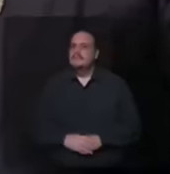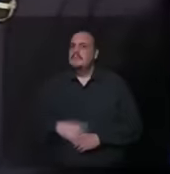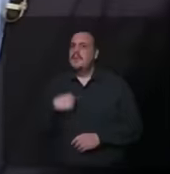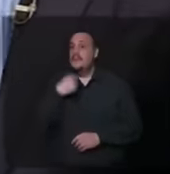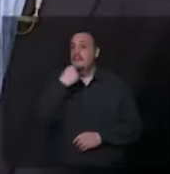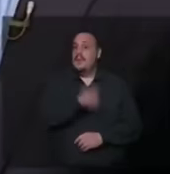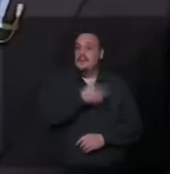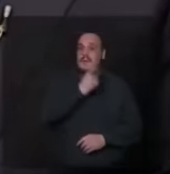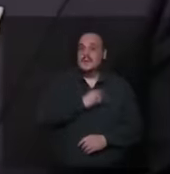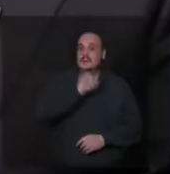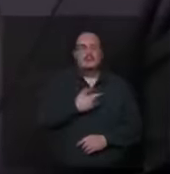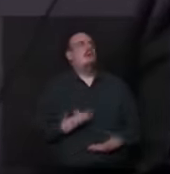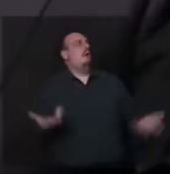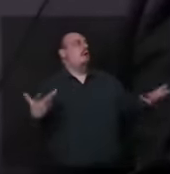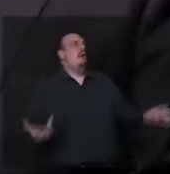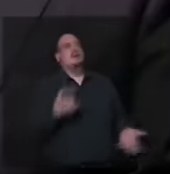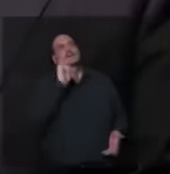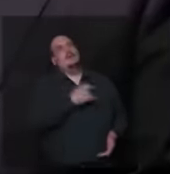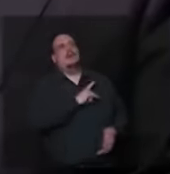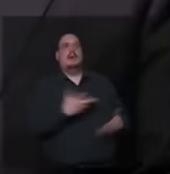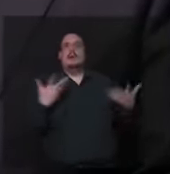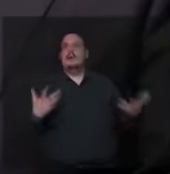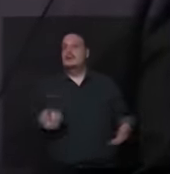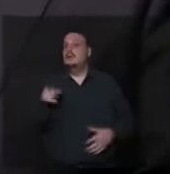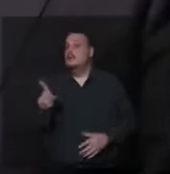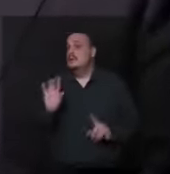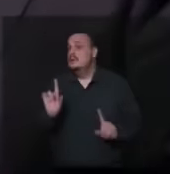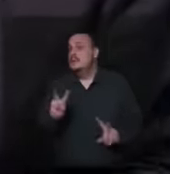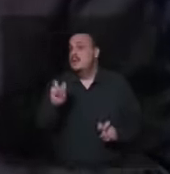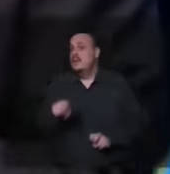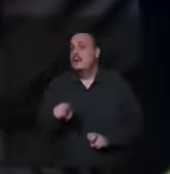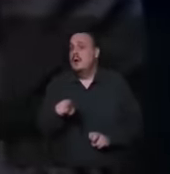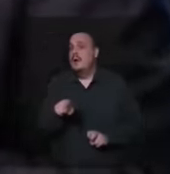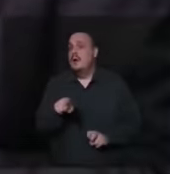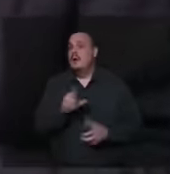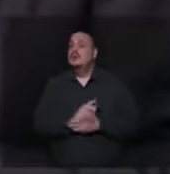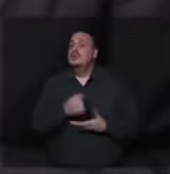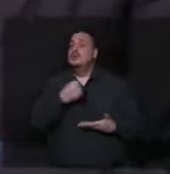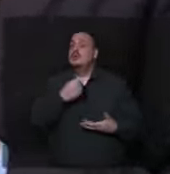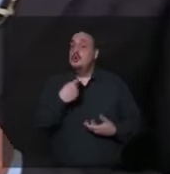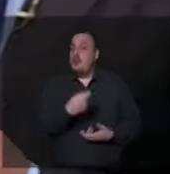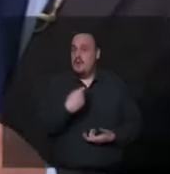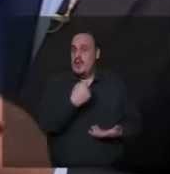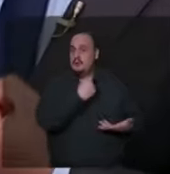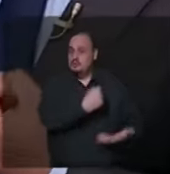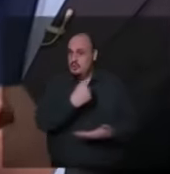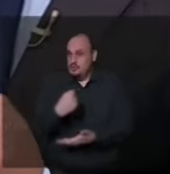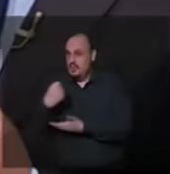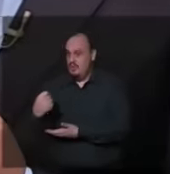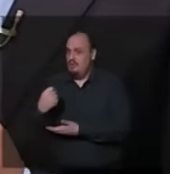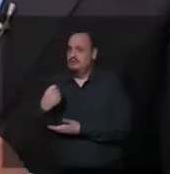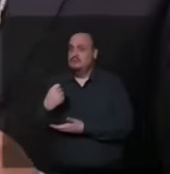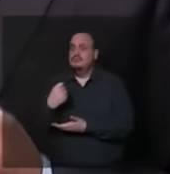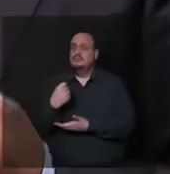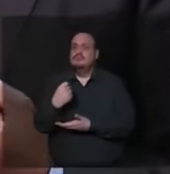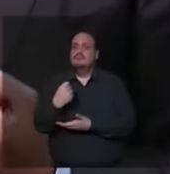por no, porque desgraciadamente todavía no hemos conseguido saber si los subsidios a los jubilados, si los